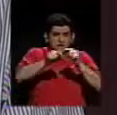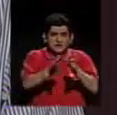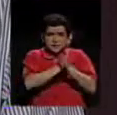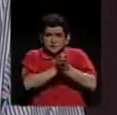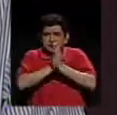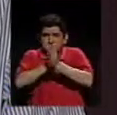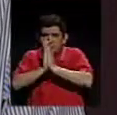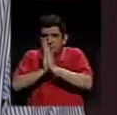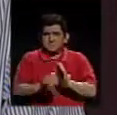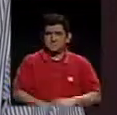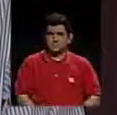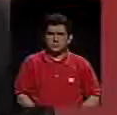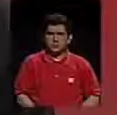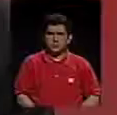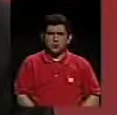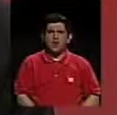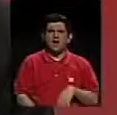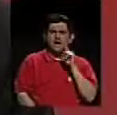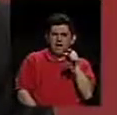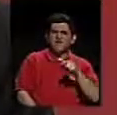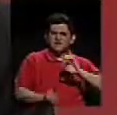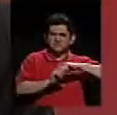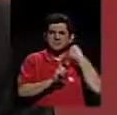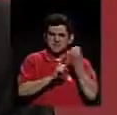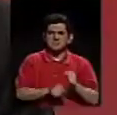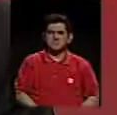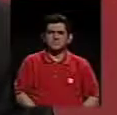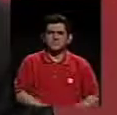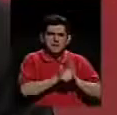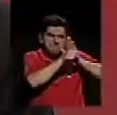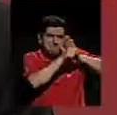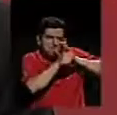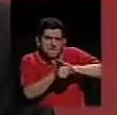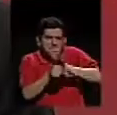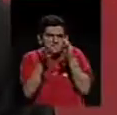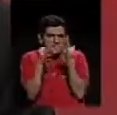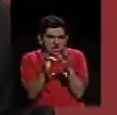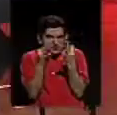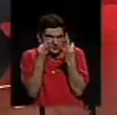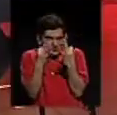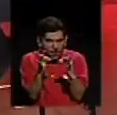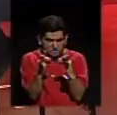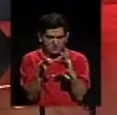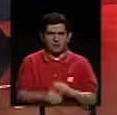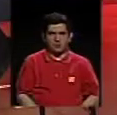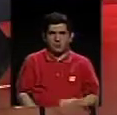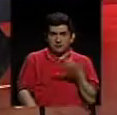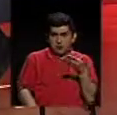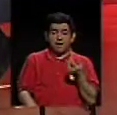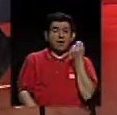pidiendo se le significaría forzar de alguna manera o querer forzar